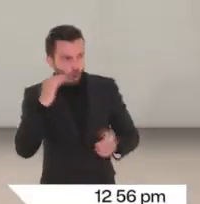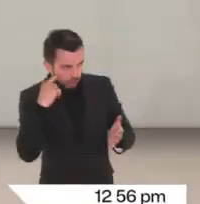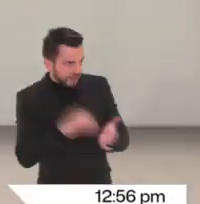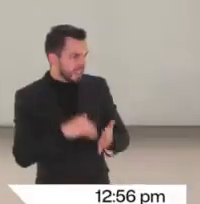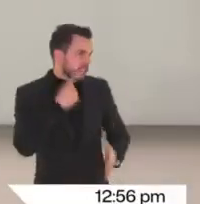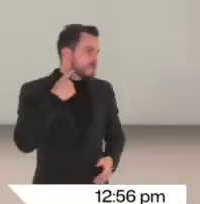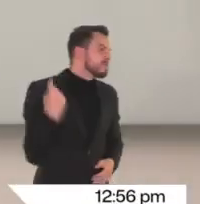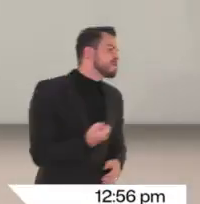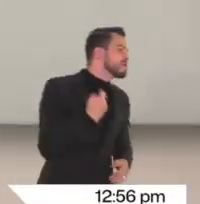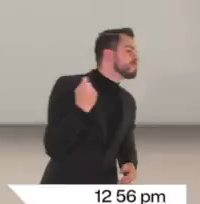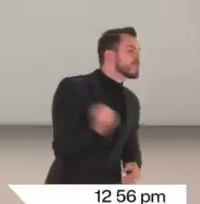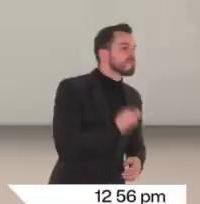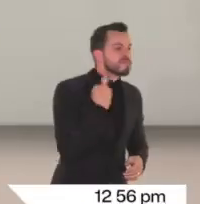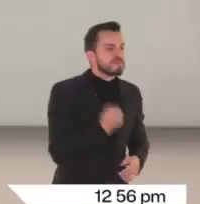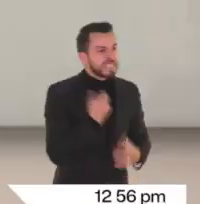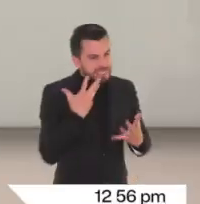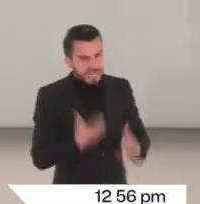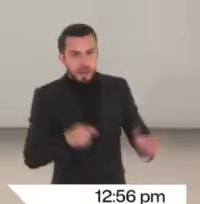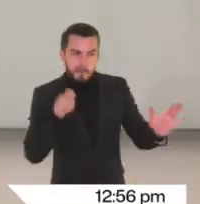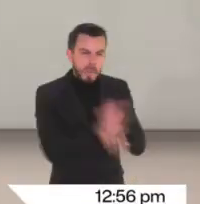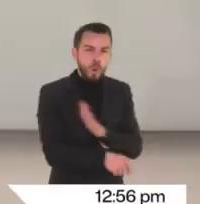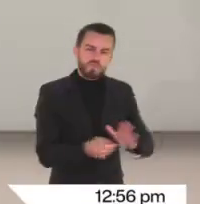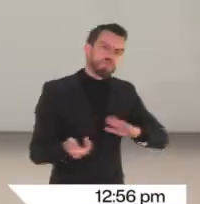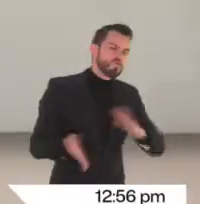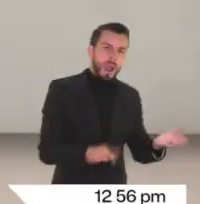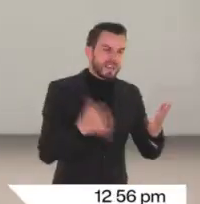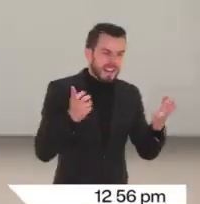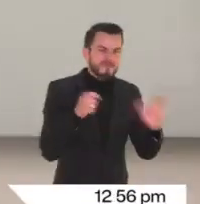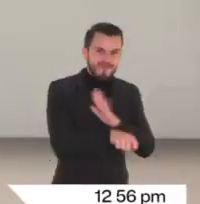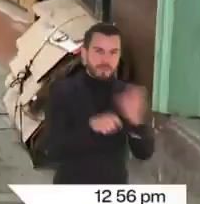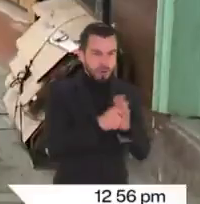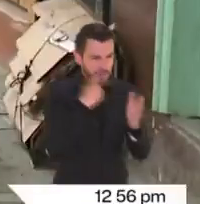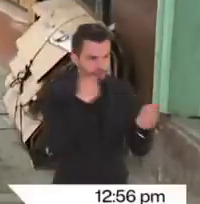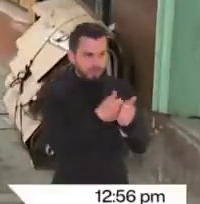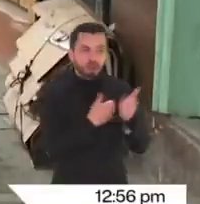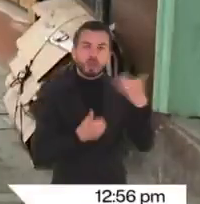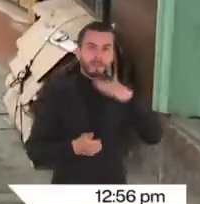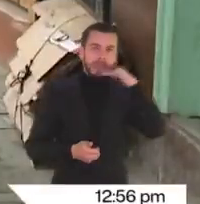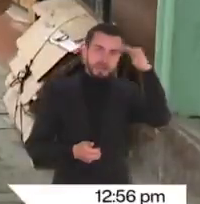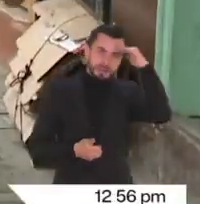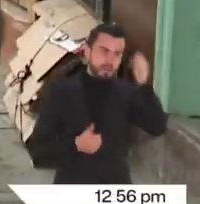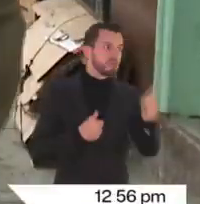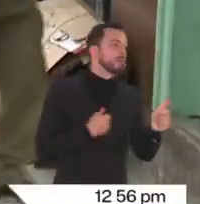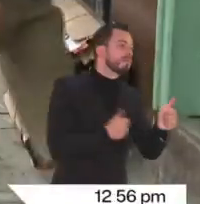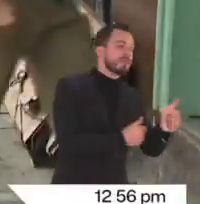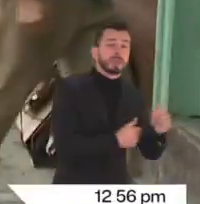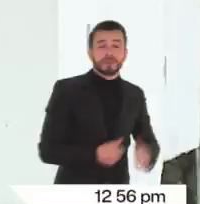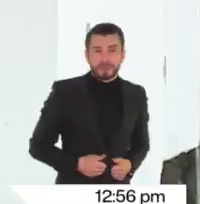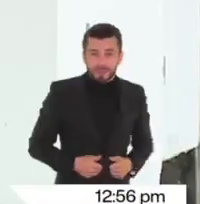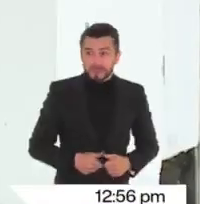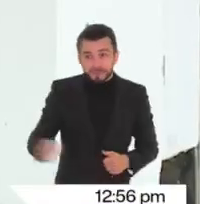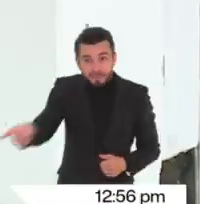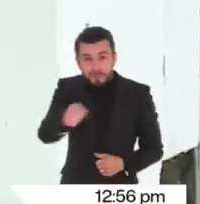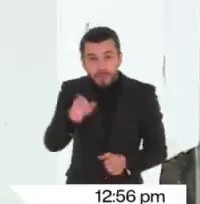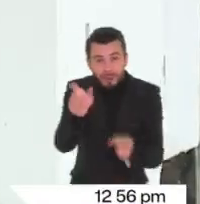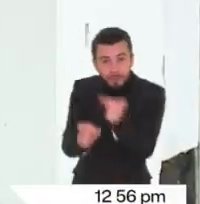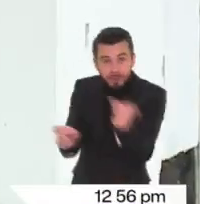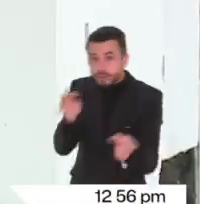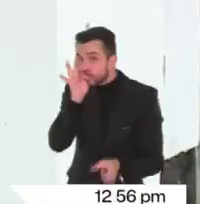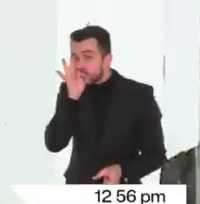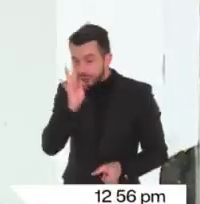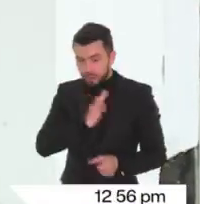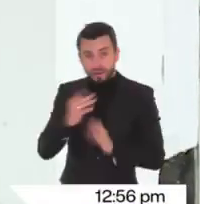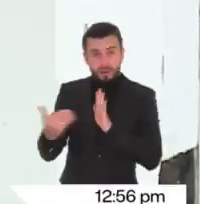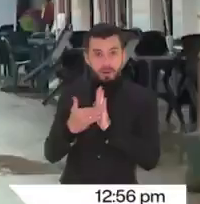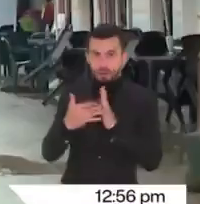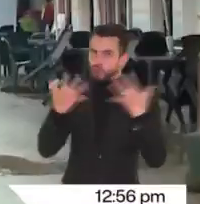nuevamente la forma de asesinarme y haciéndome seguimientos en Medellín. Dice además que quienes lo intimidan no quieren que él